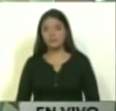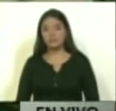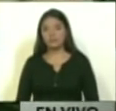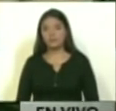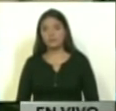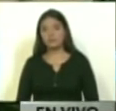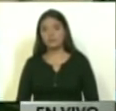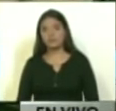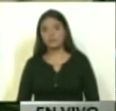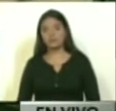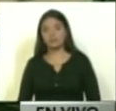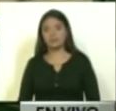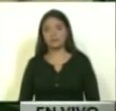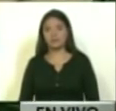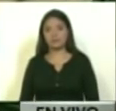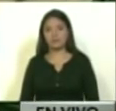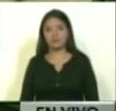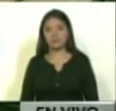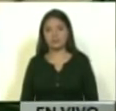Indestructible.